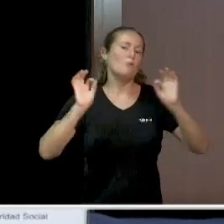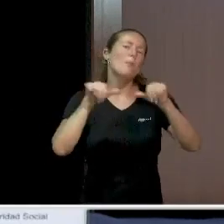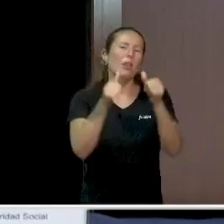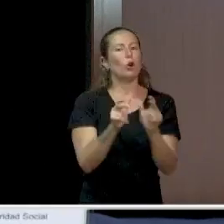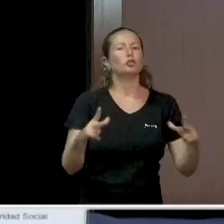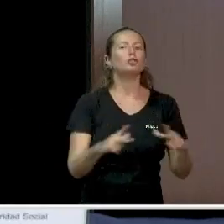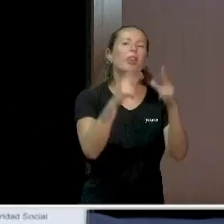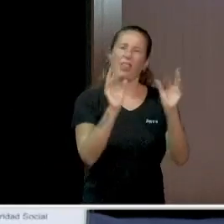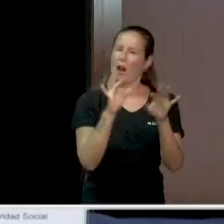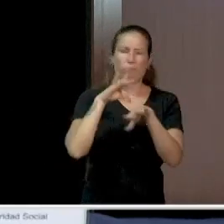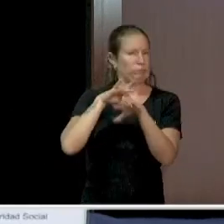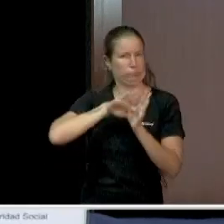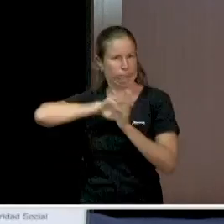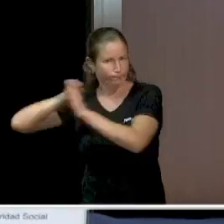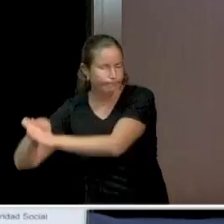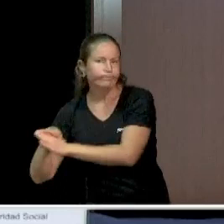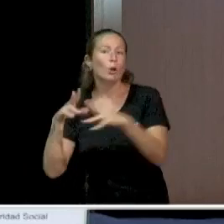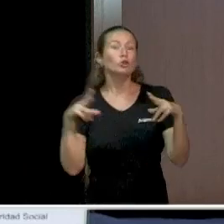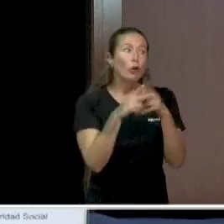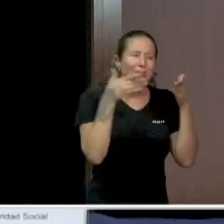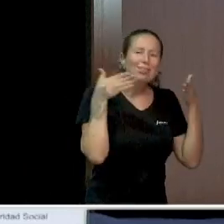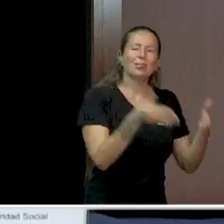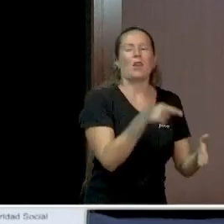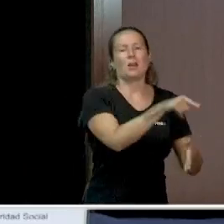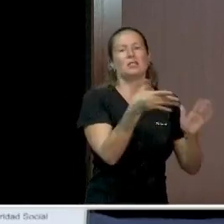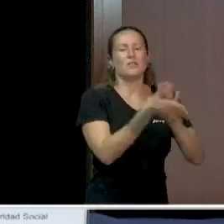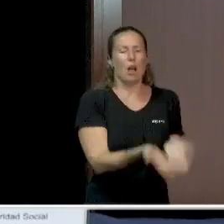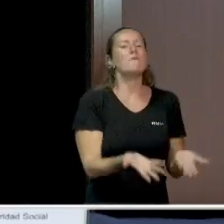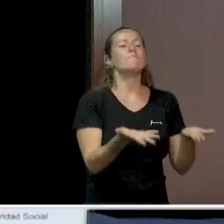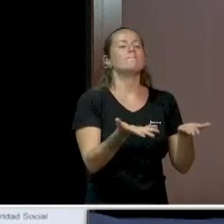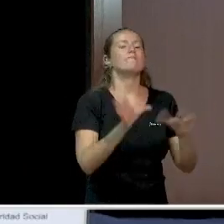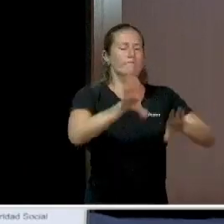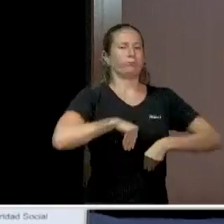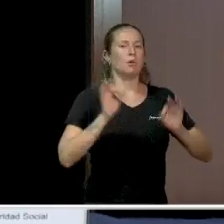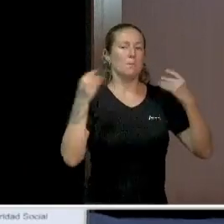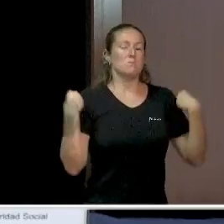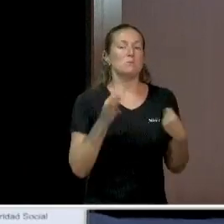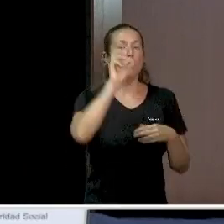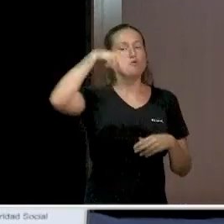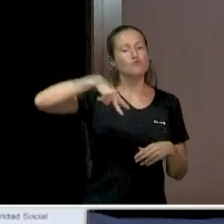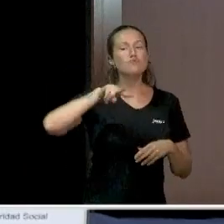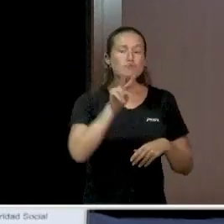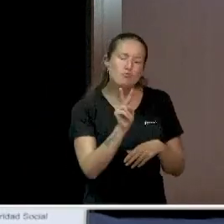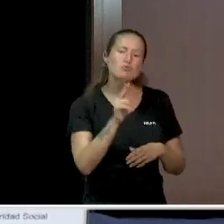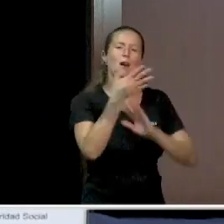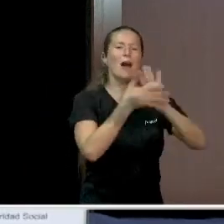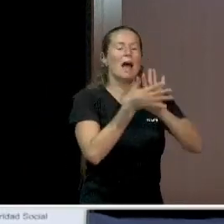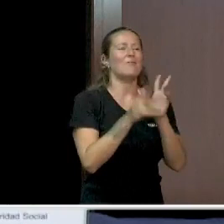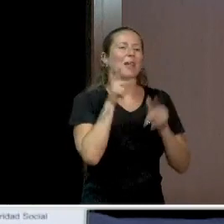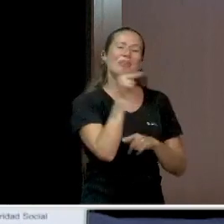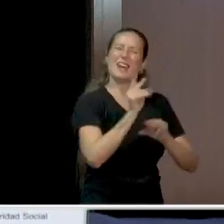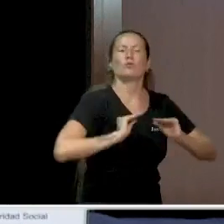social, de la discapacidad es el que asume la Convención de Naciones Unidas sobre Derechos de las Personas